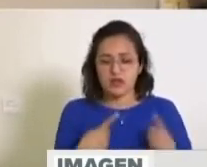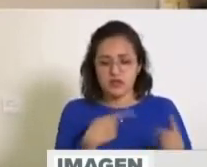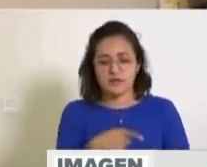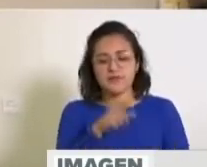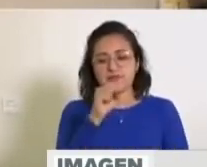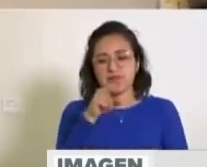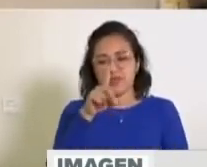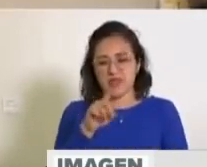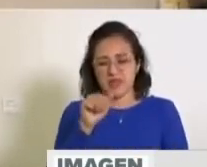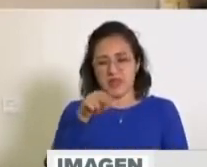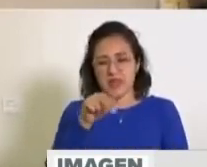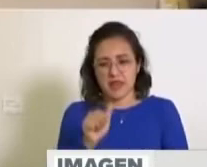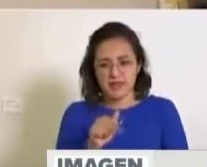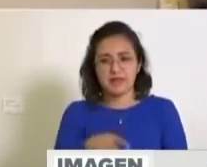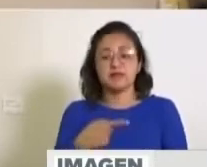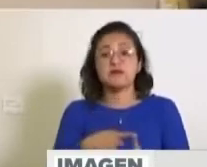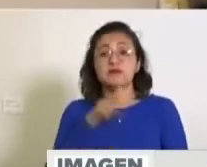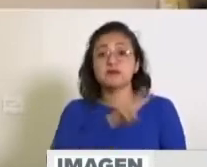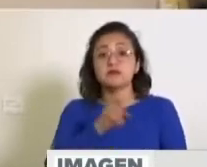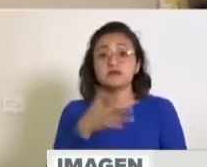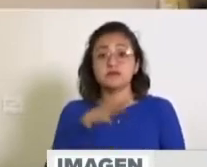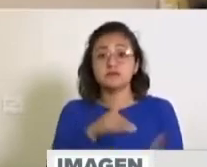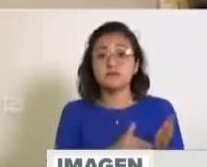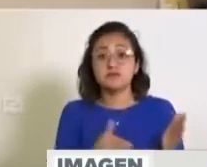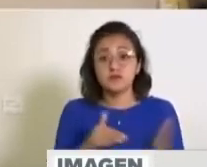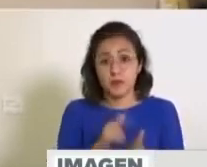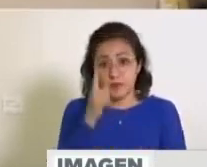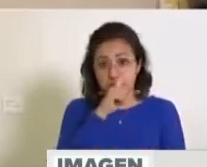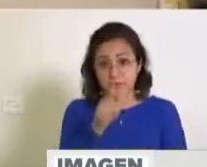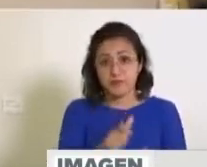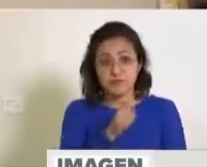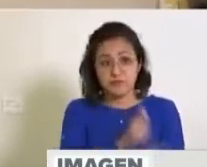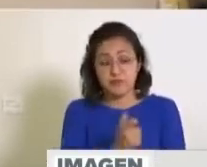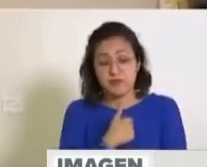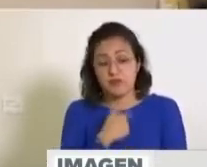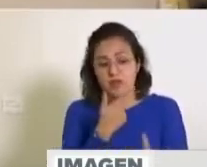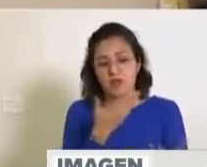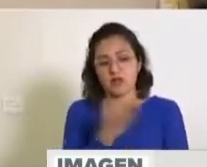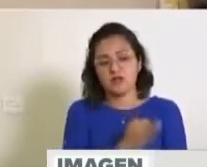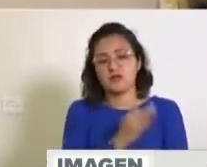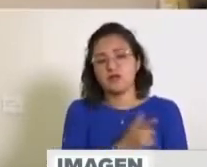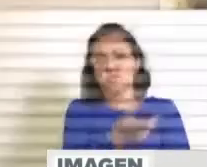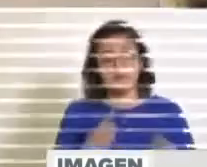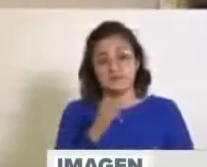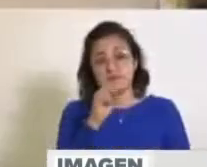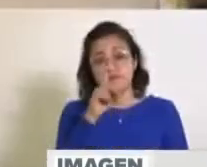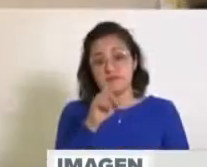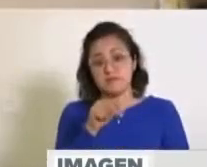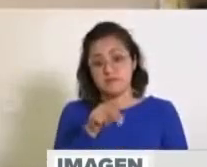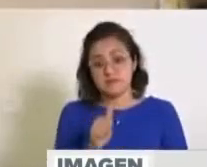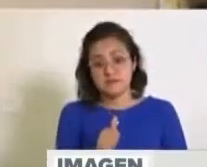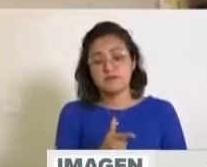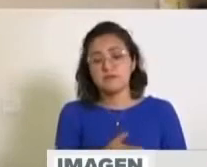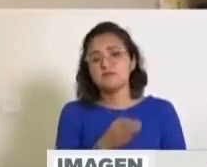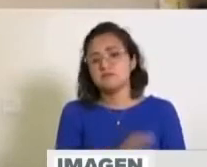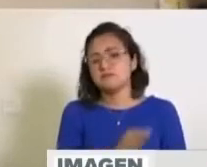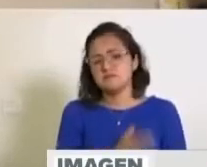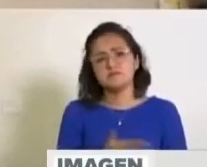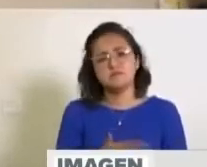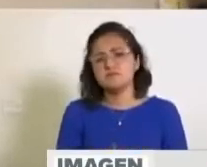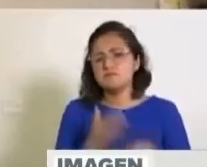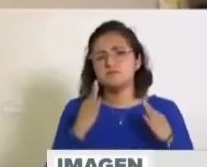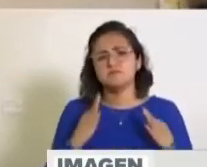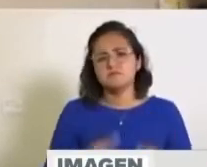entregamos a la SEDENA 210 millones de pesos para construir un centro escolar. Y estamos muy